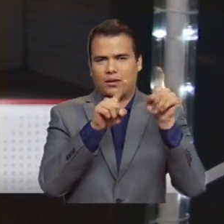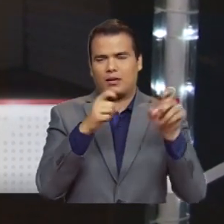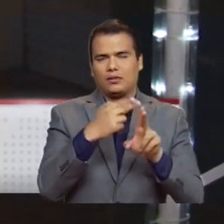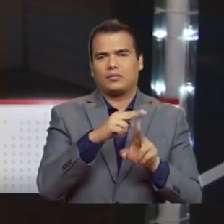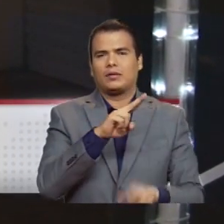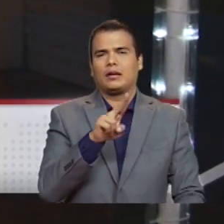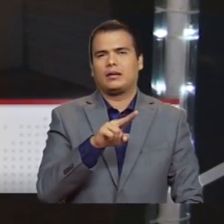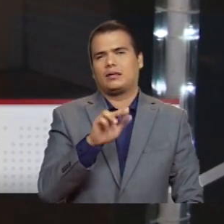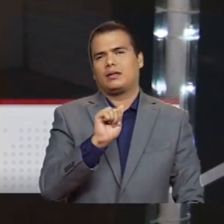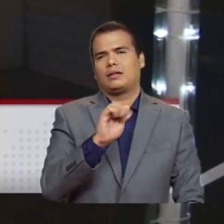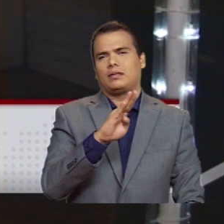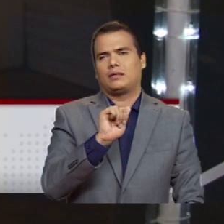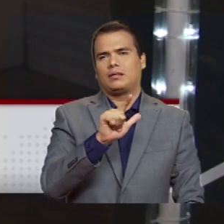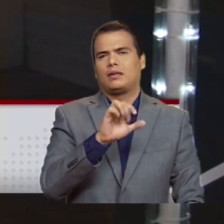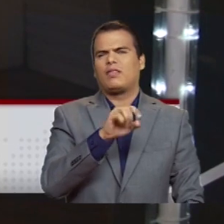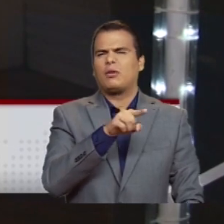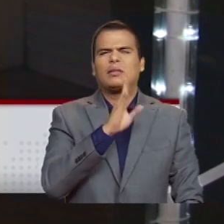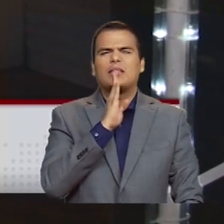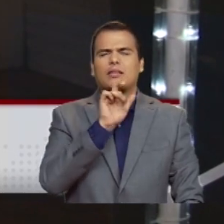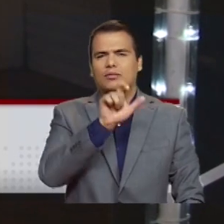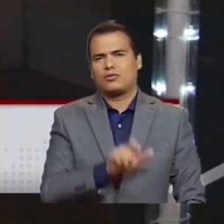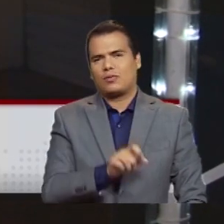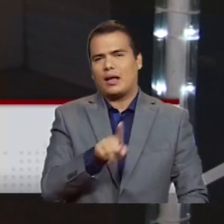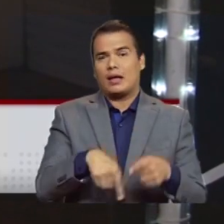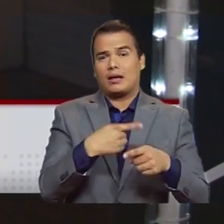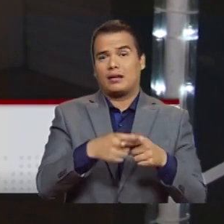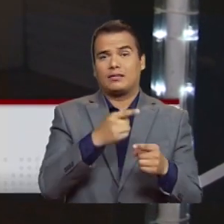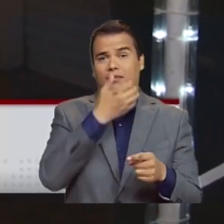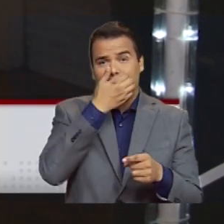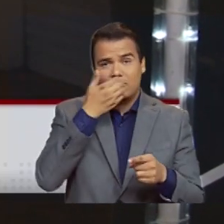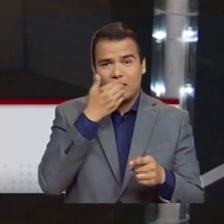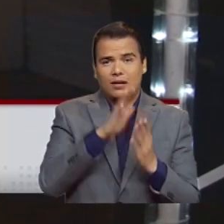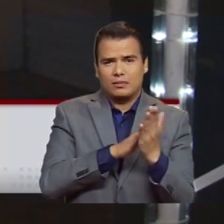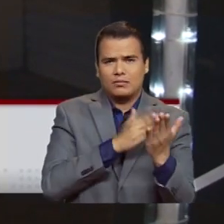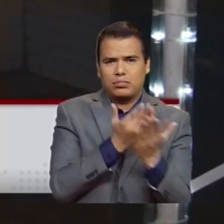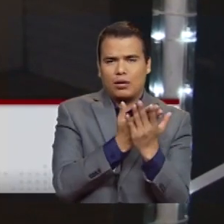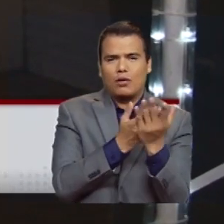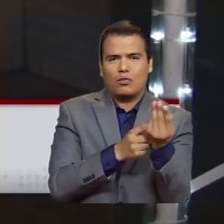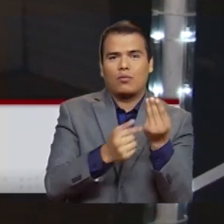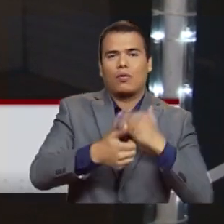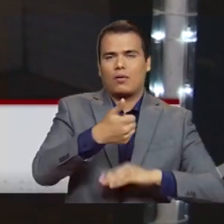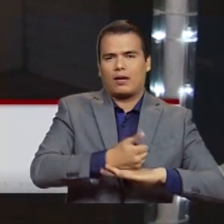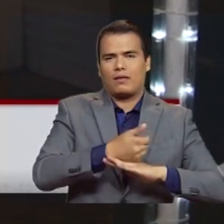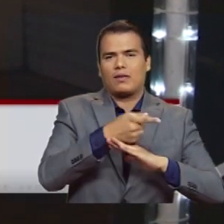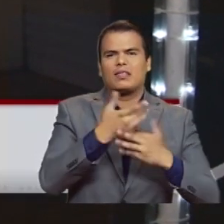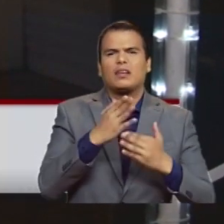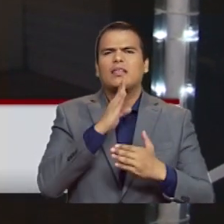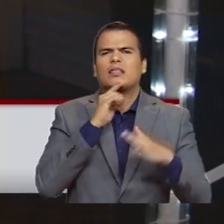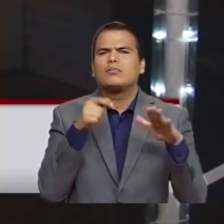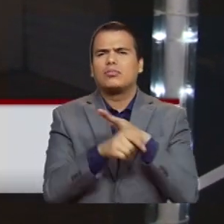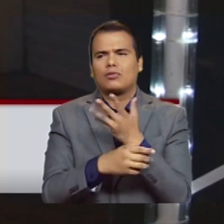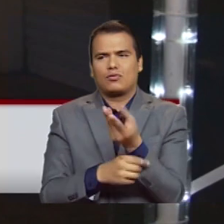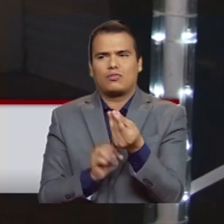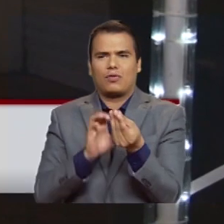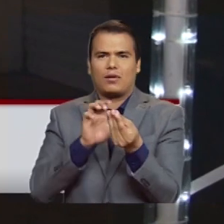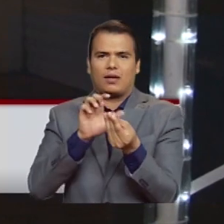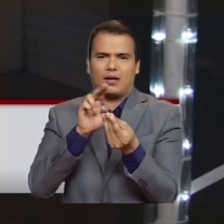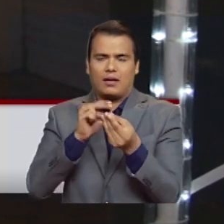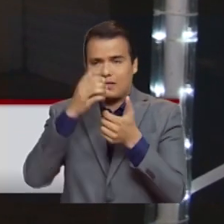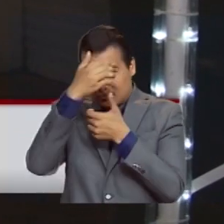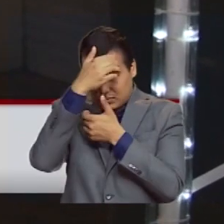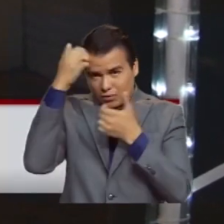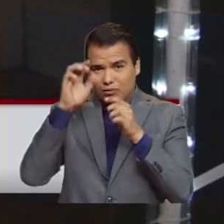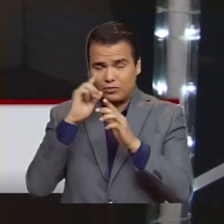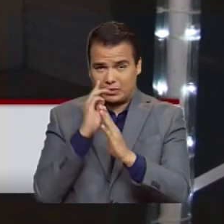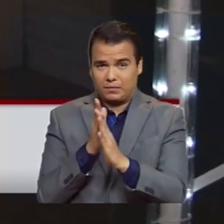asesinado comandante de las disidencias de las FARC, Steven González, a mano de guerrilleros del ELN, ella dice que uno de los motivos que